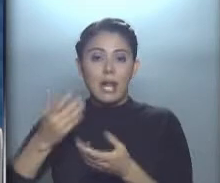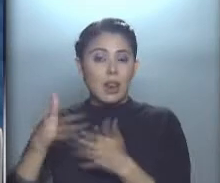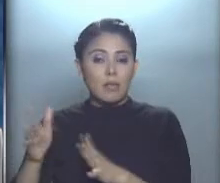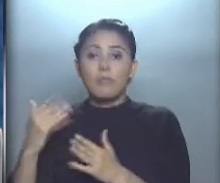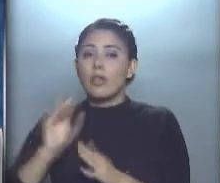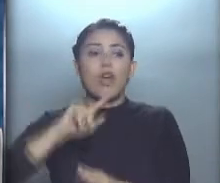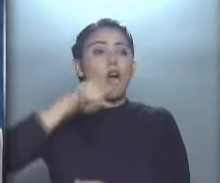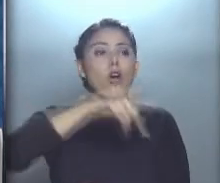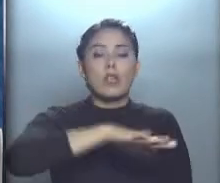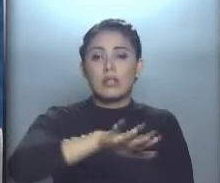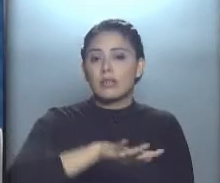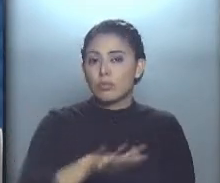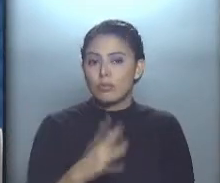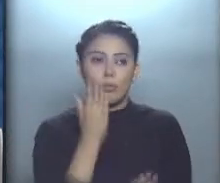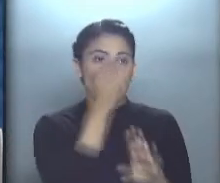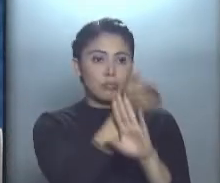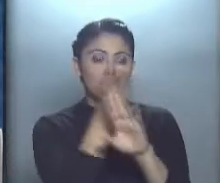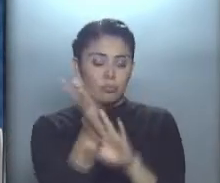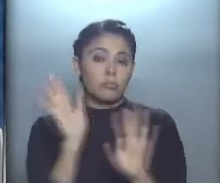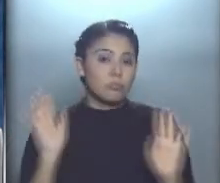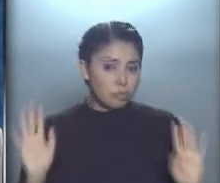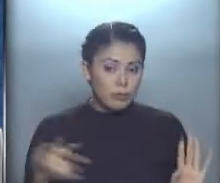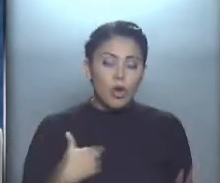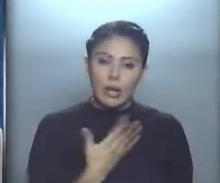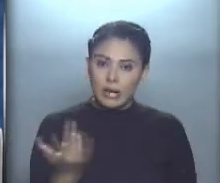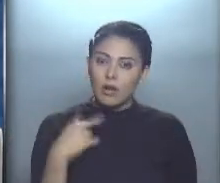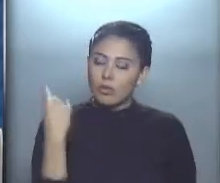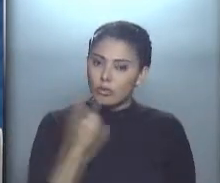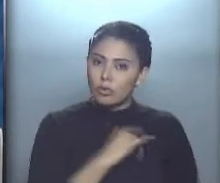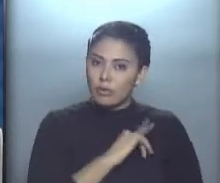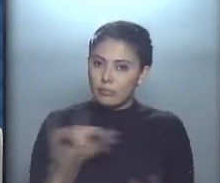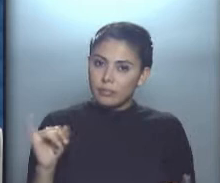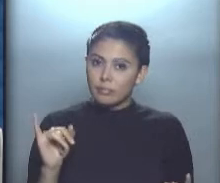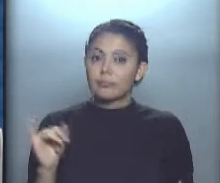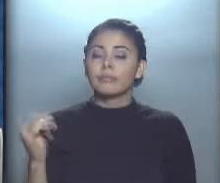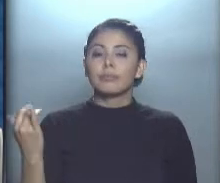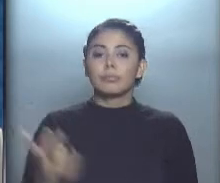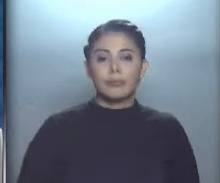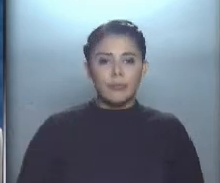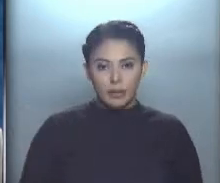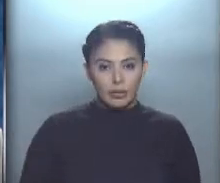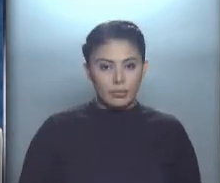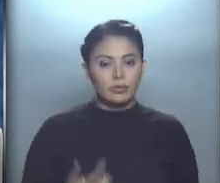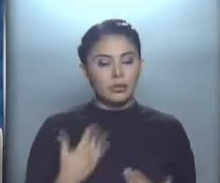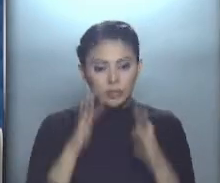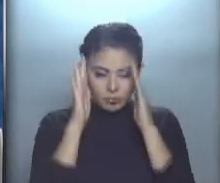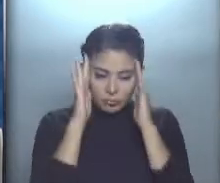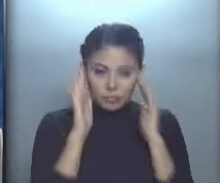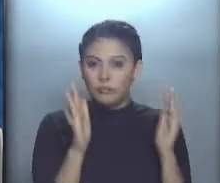de otro tipo de provincias. Pero en general, nosotros avizoramos que existe una perspectiva